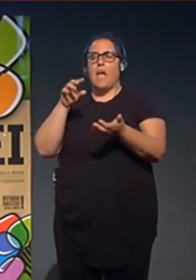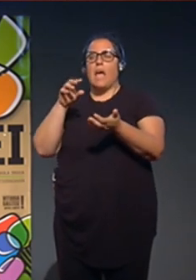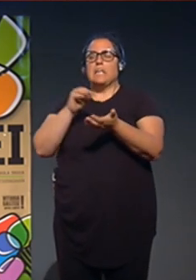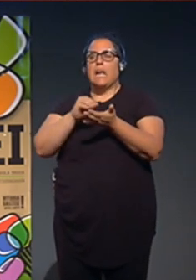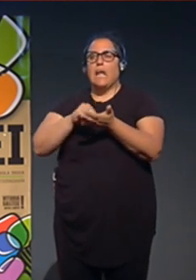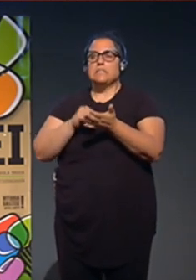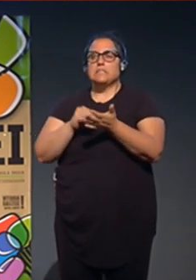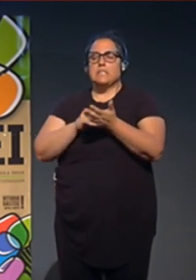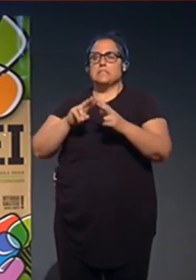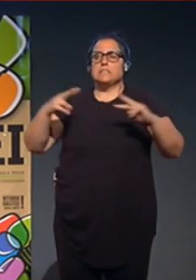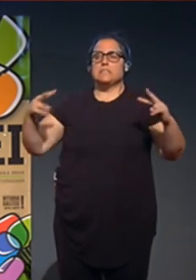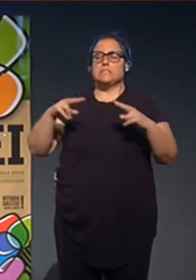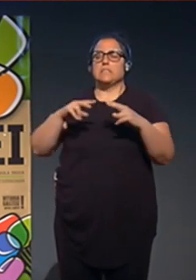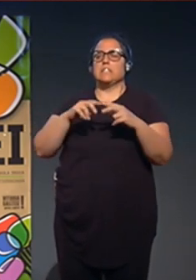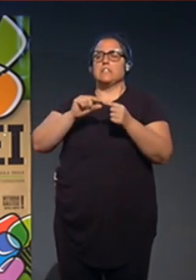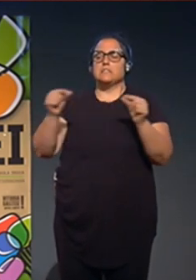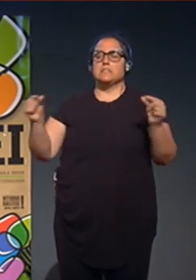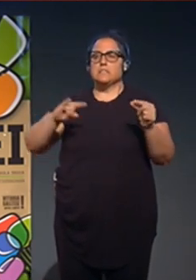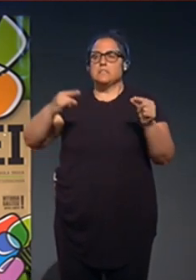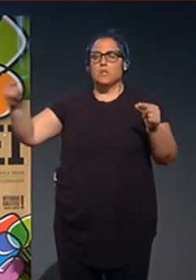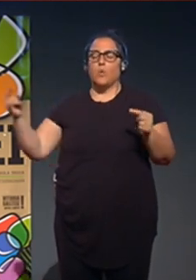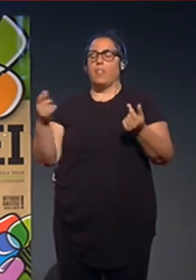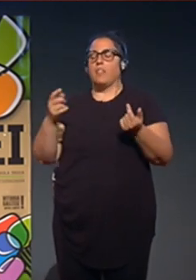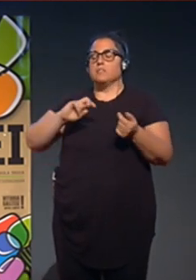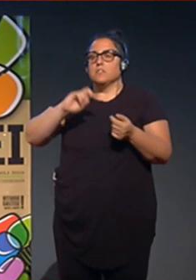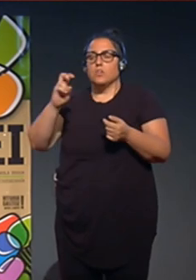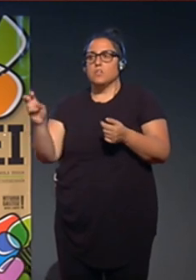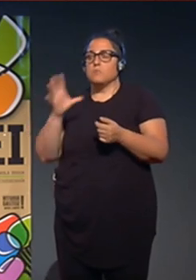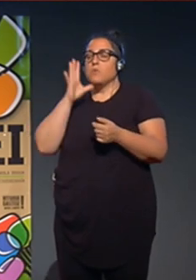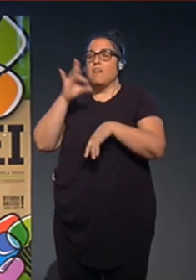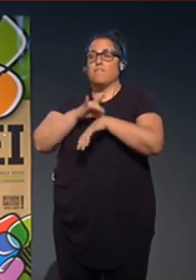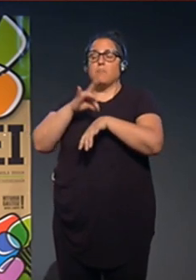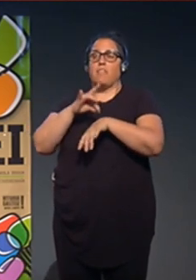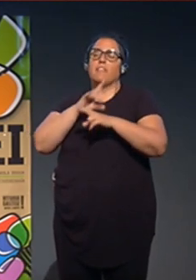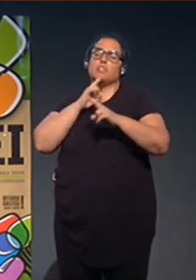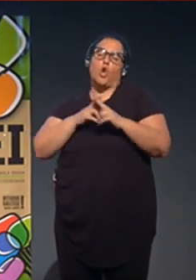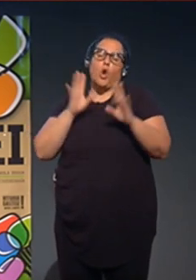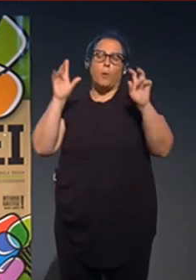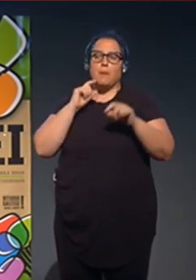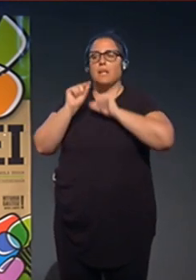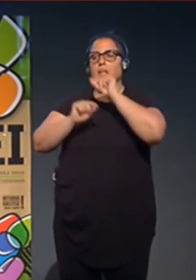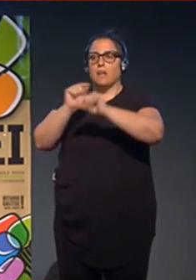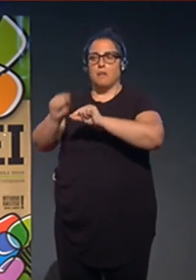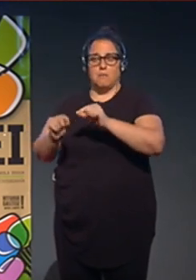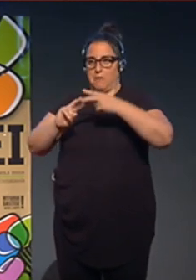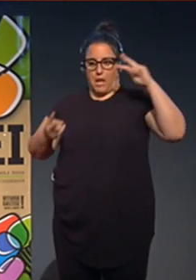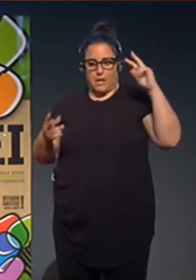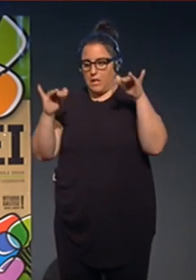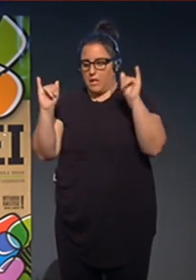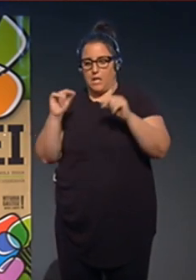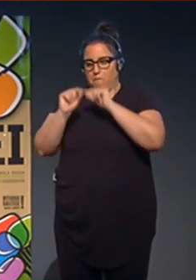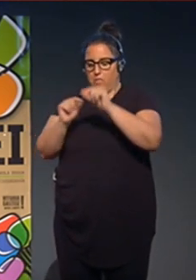etcétera y esto ha hecho que las enfermedades que se llaman No transmisibles porque no son transmisibles ni genéticamente ni